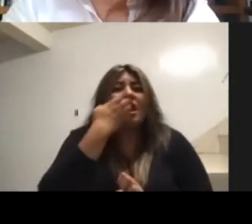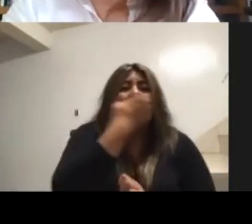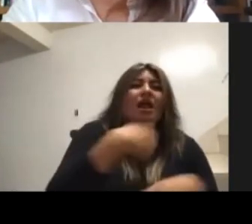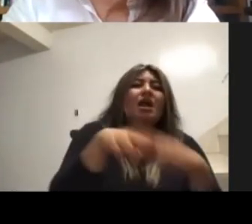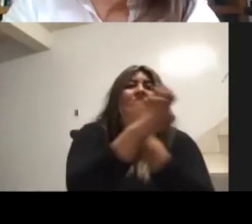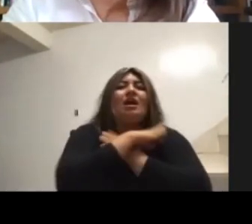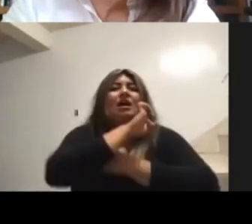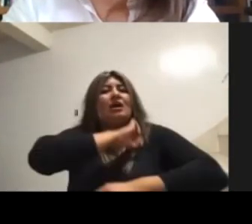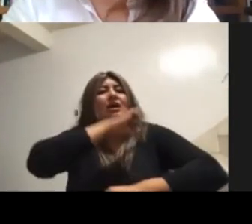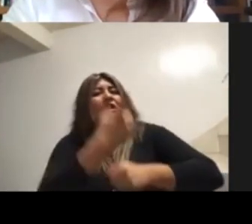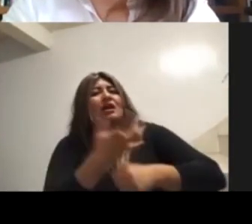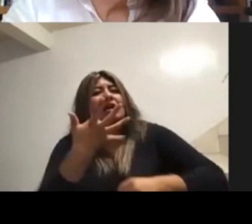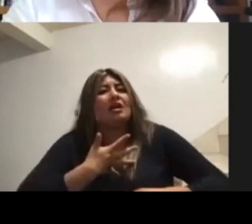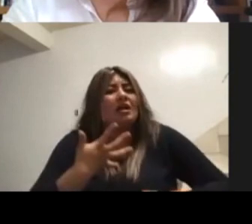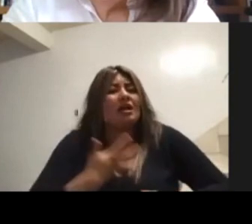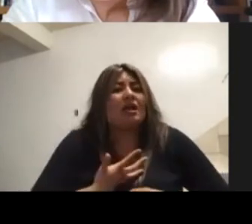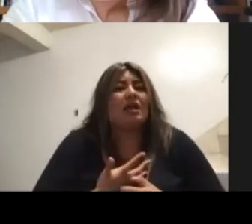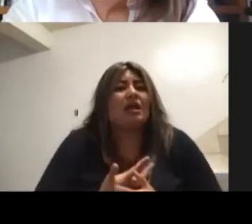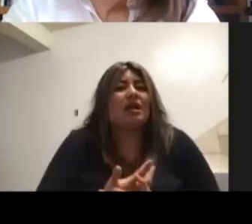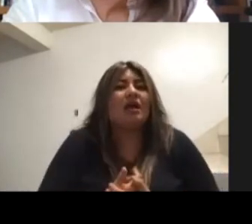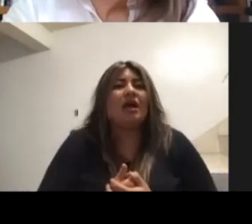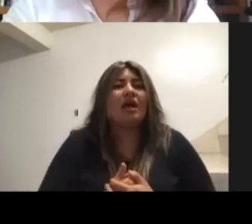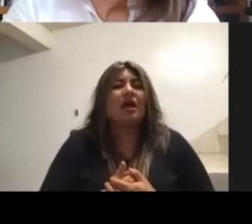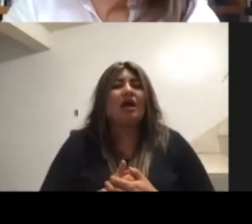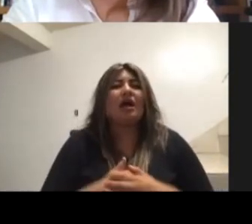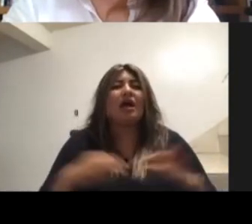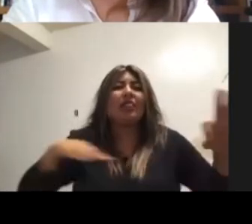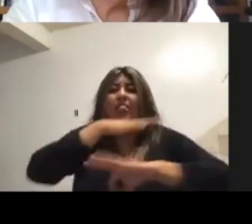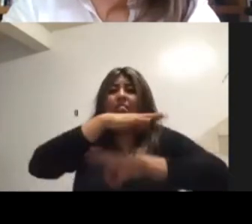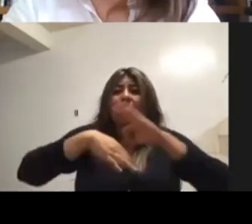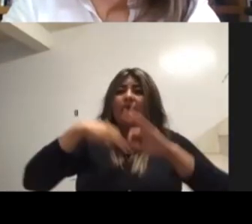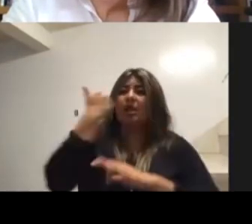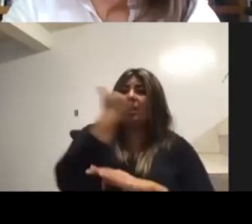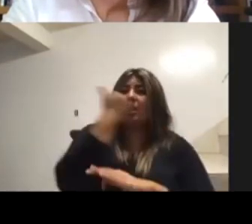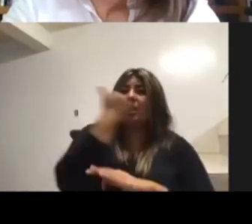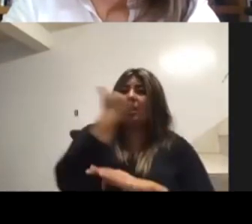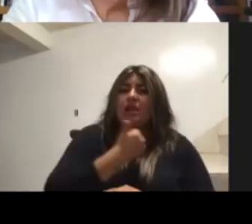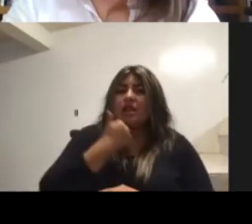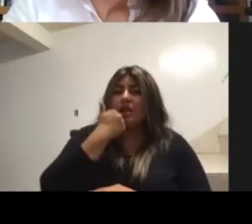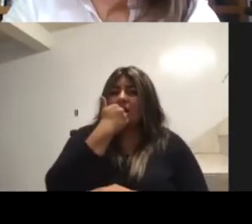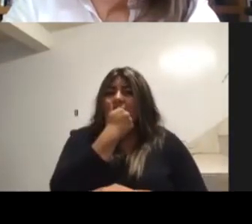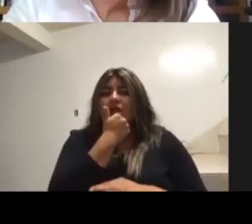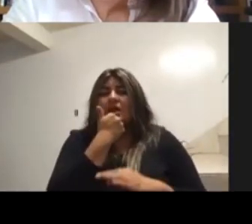donde tenemos a todos los alumnos